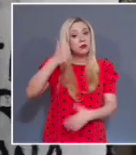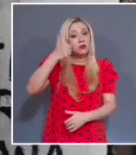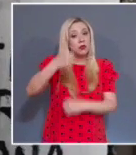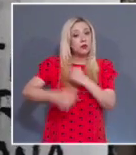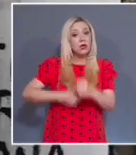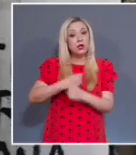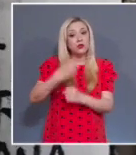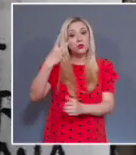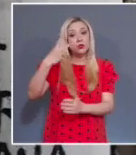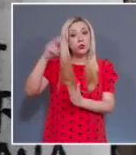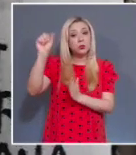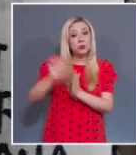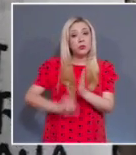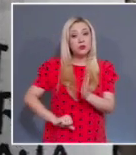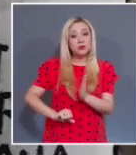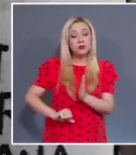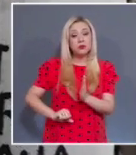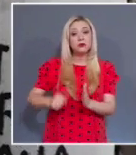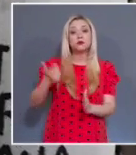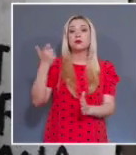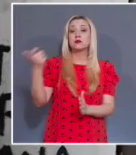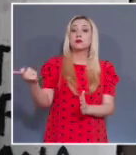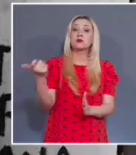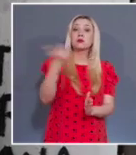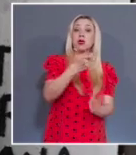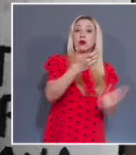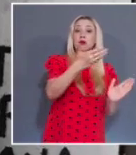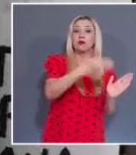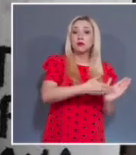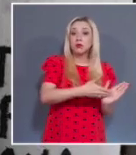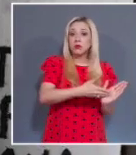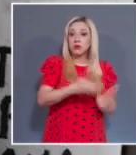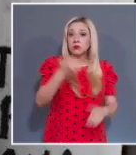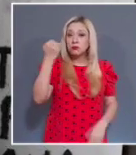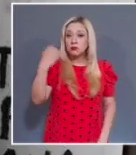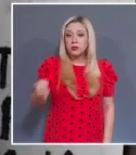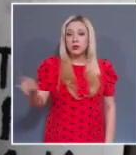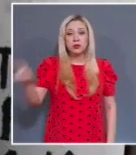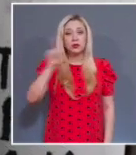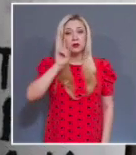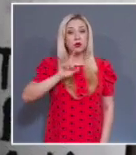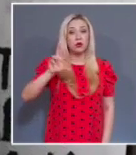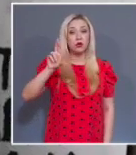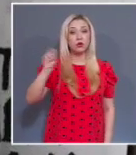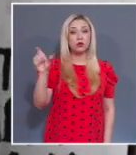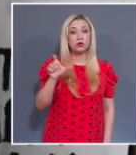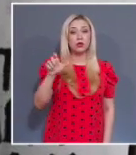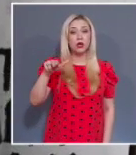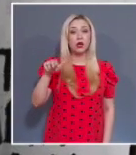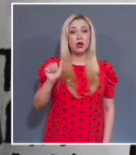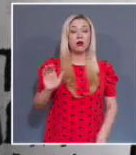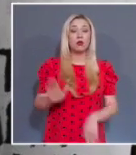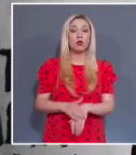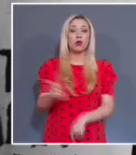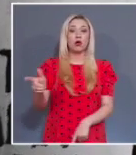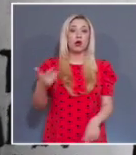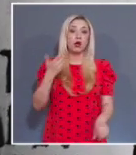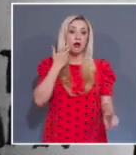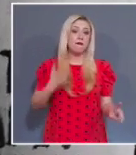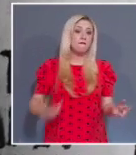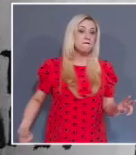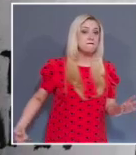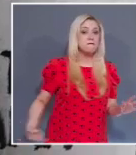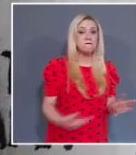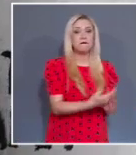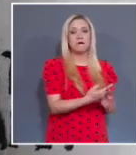un resarcimiento económico a Roxana N. por homicidio con punibilidad atenuado por haber concurrido